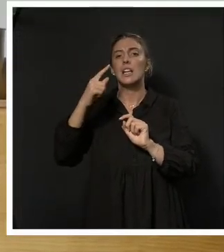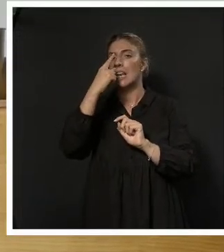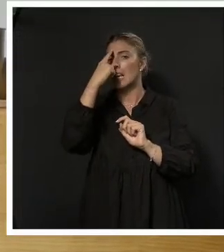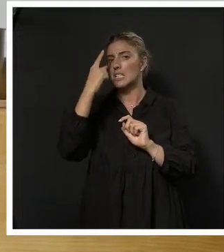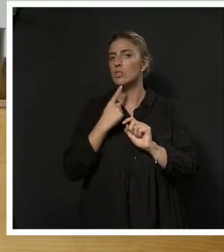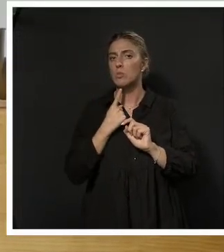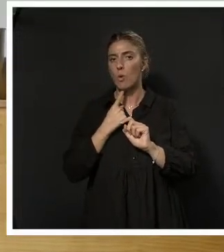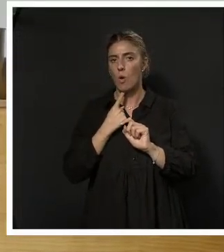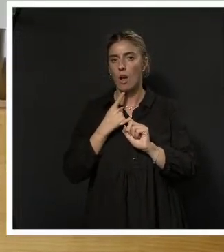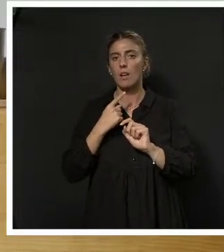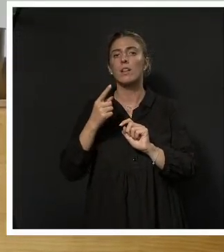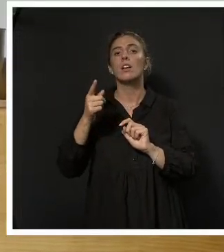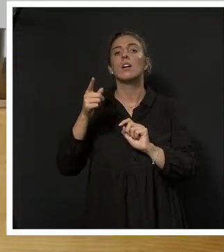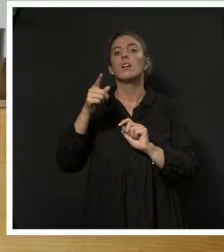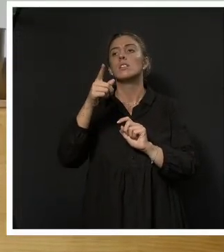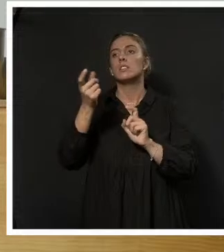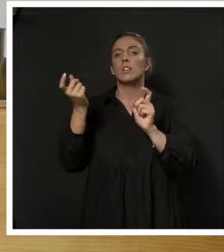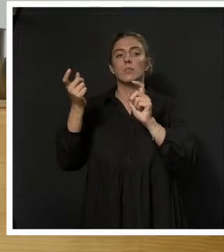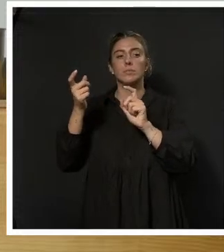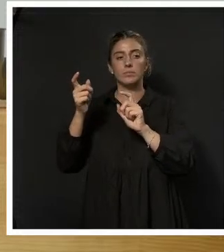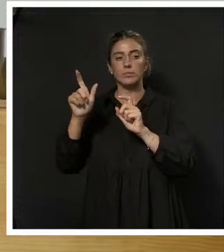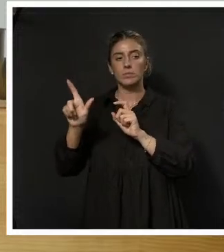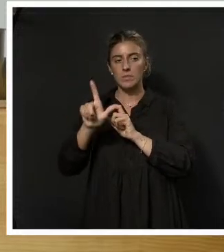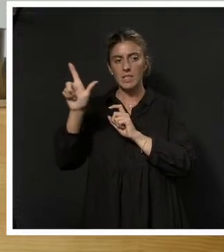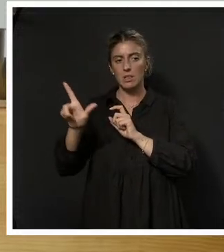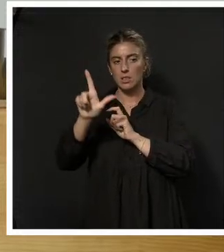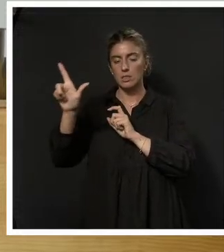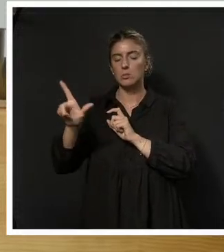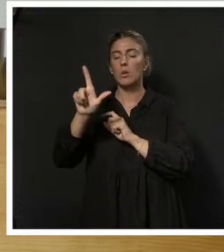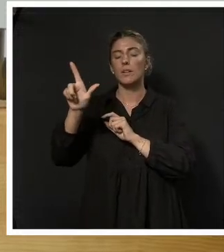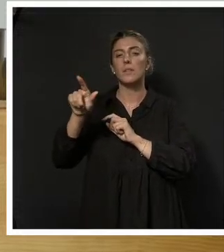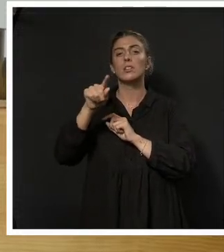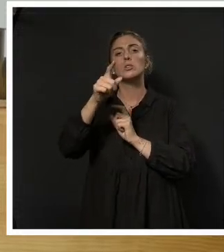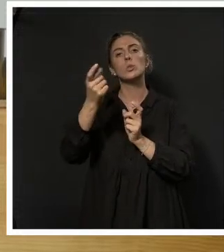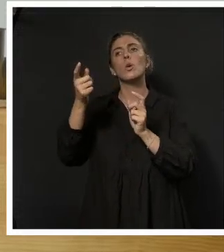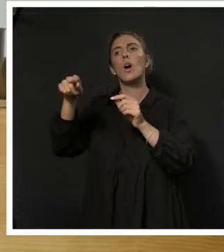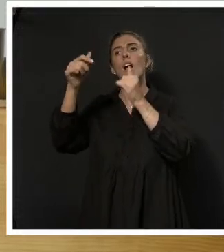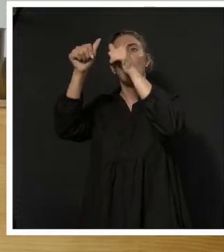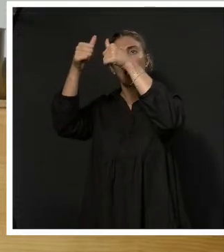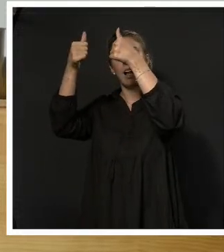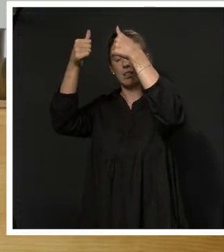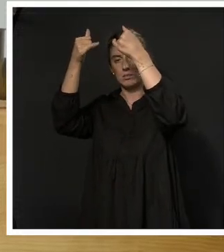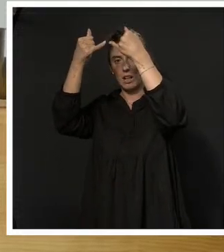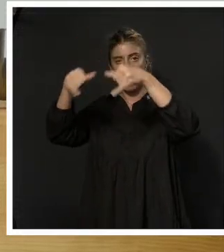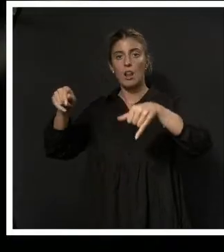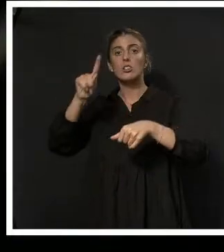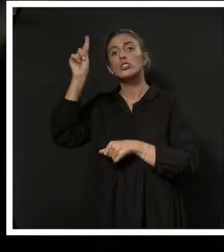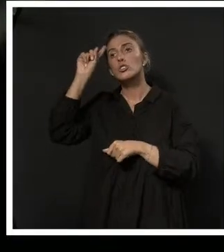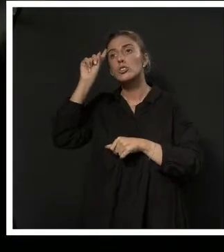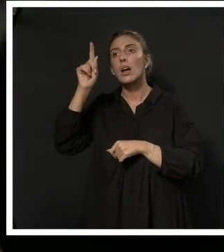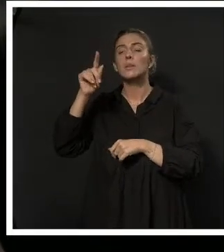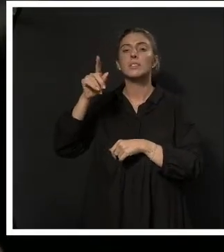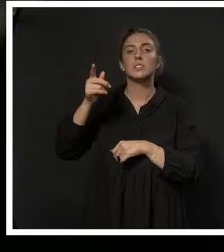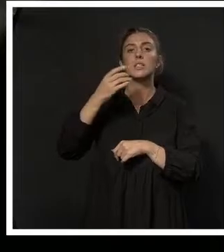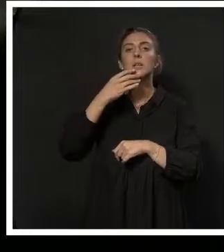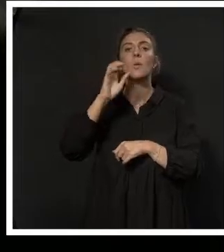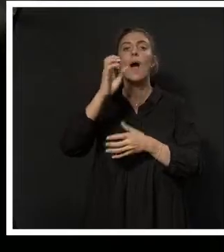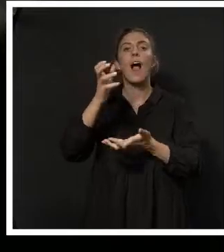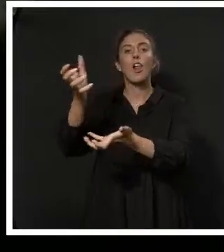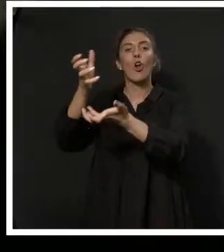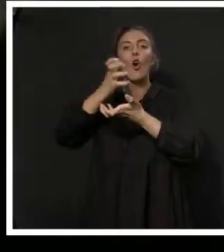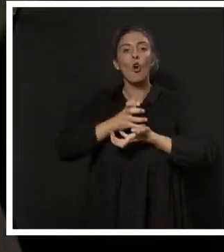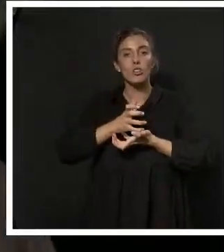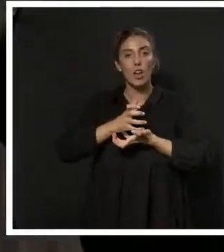normalmente dan ya casi todos esos que van Pero bueno será como después ahí andaron sabe si si hay o no